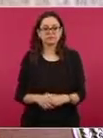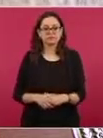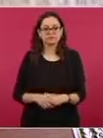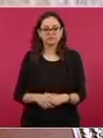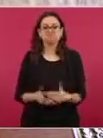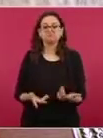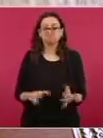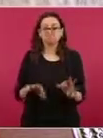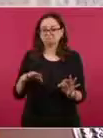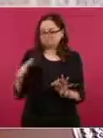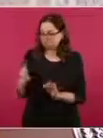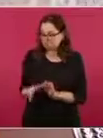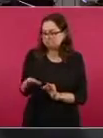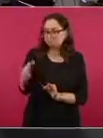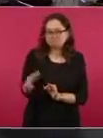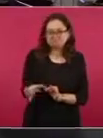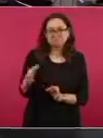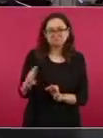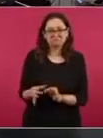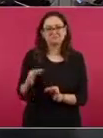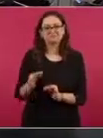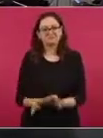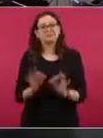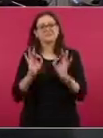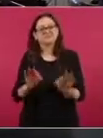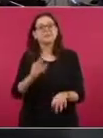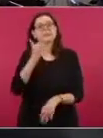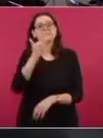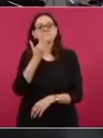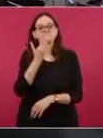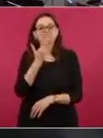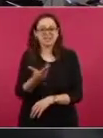Y está funcionando muy bien.